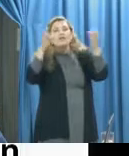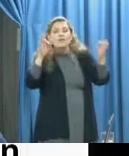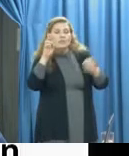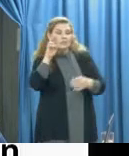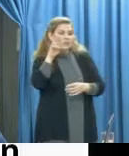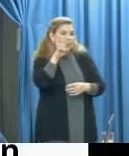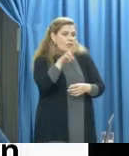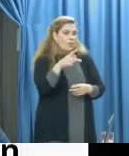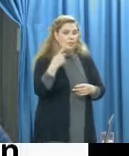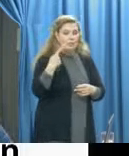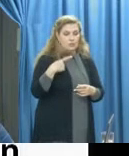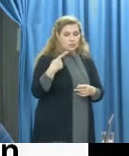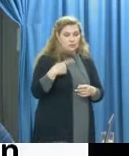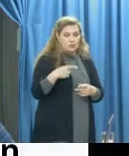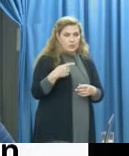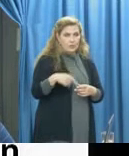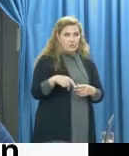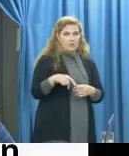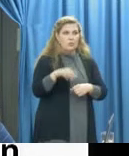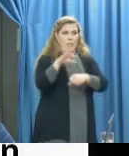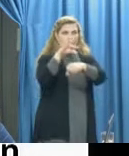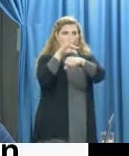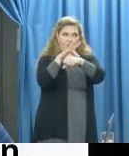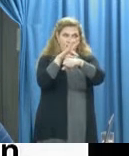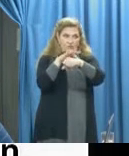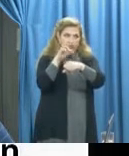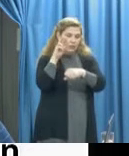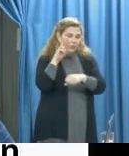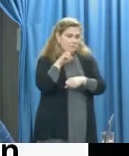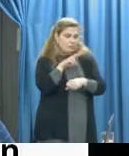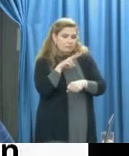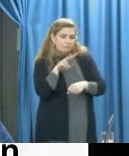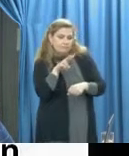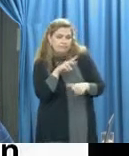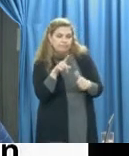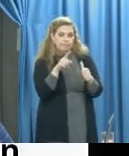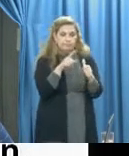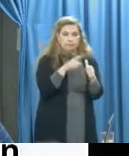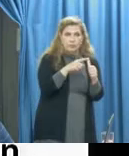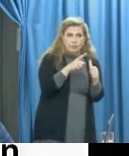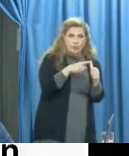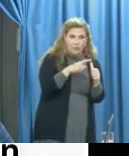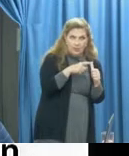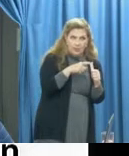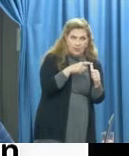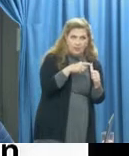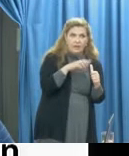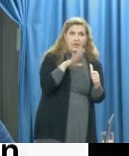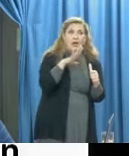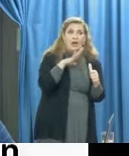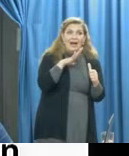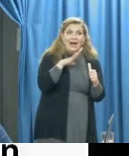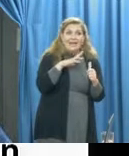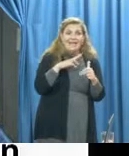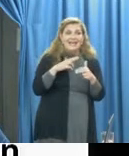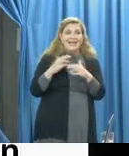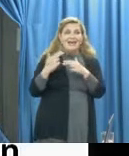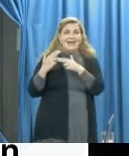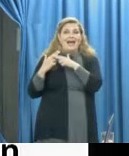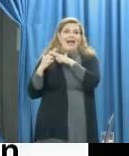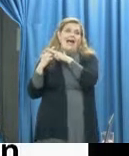paciente al audiólogo, al médico, primeramente, si existen